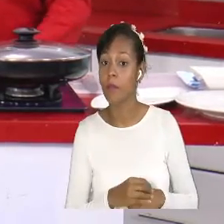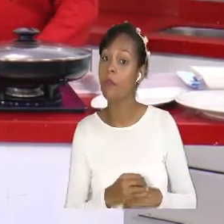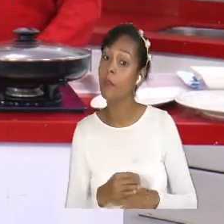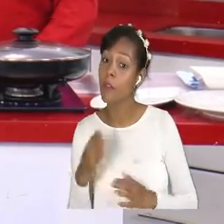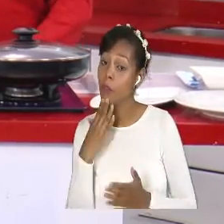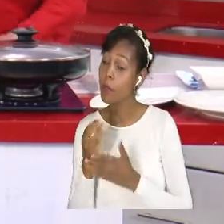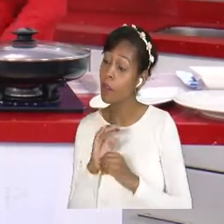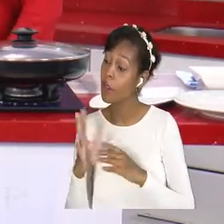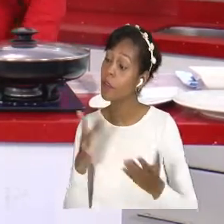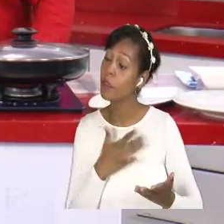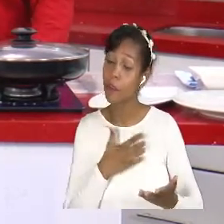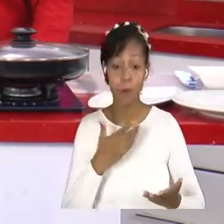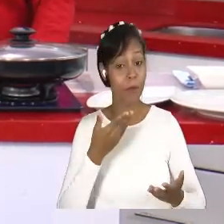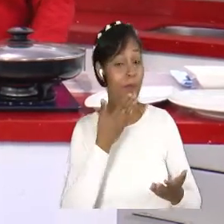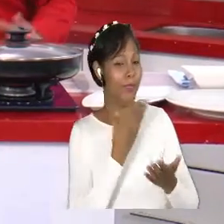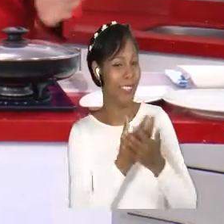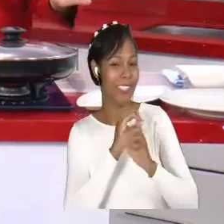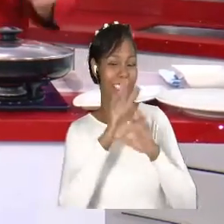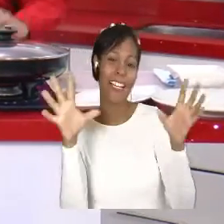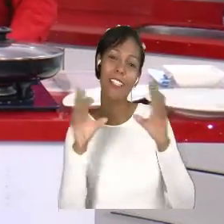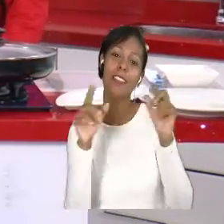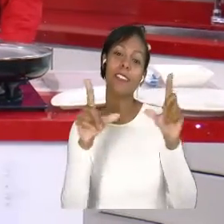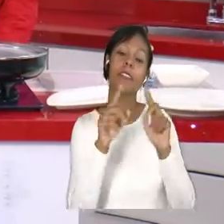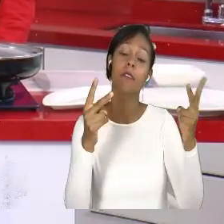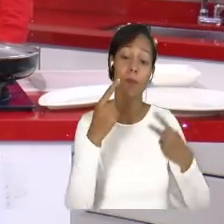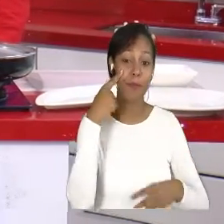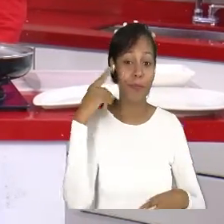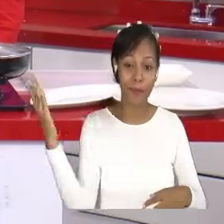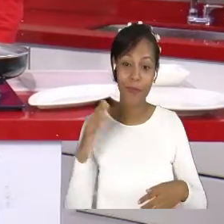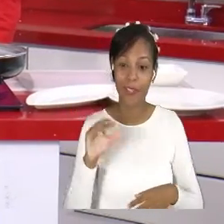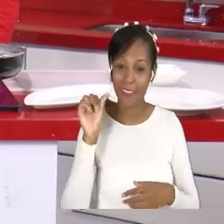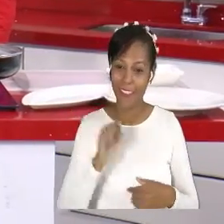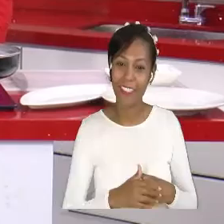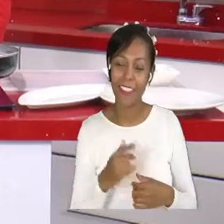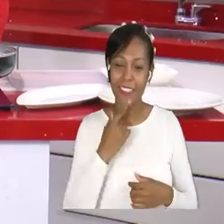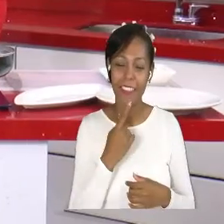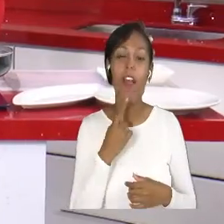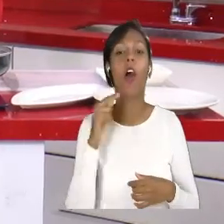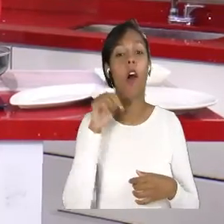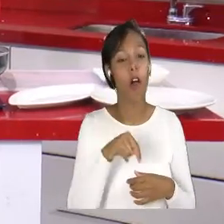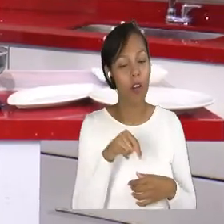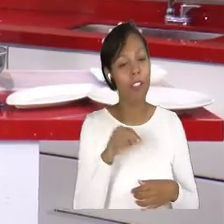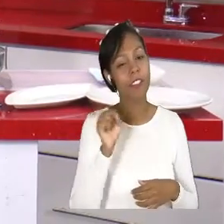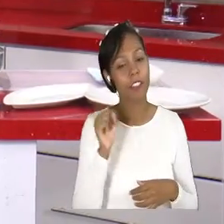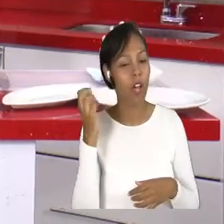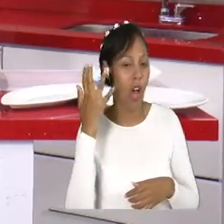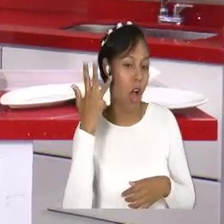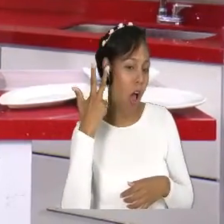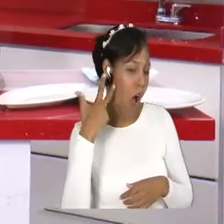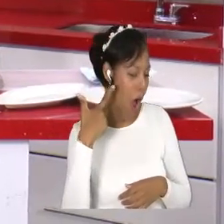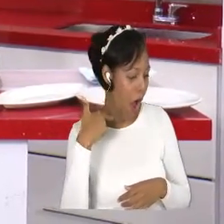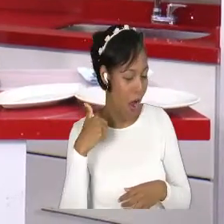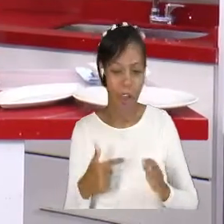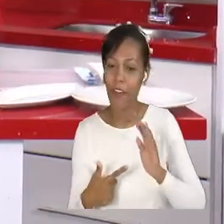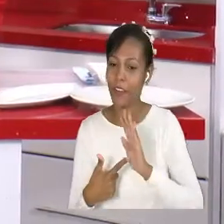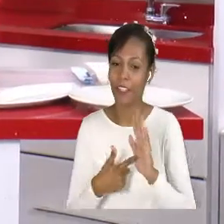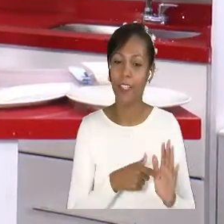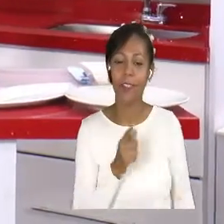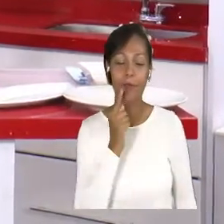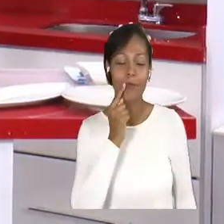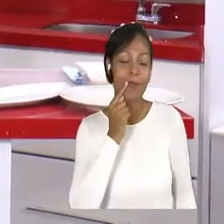amaneces? Buenos días, televidentes. A ver, como Rochy lo ha dicho, hoy tenemos una receta, como todos los días, A Pedir de Boca. Ajá, sí, señor. Y bueno,